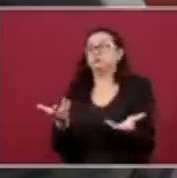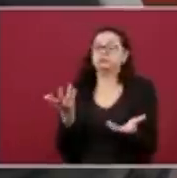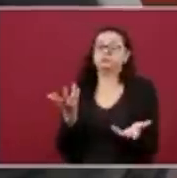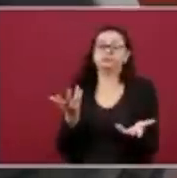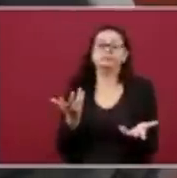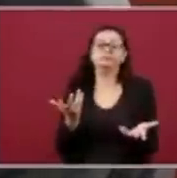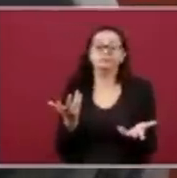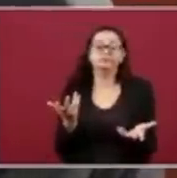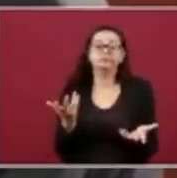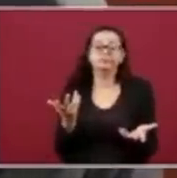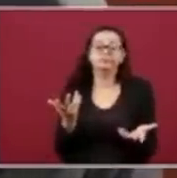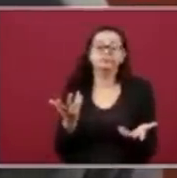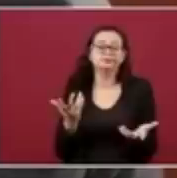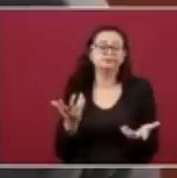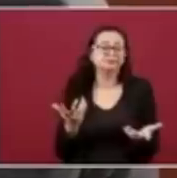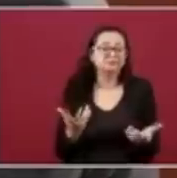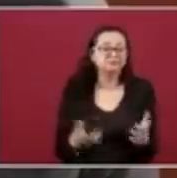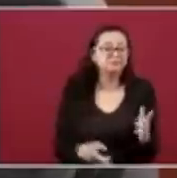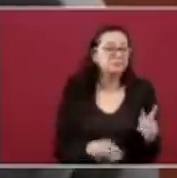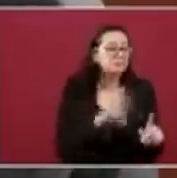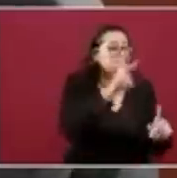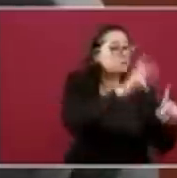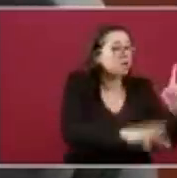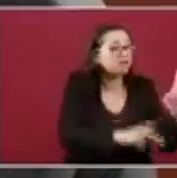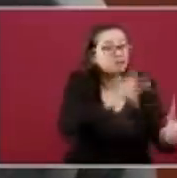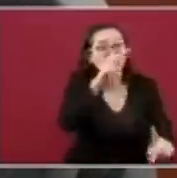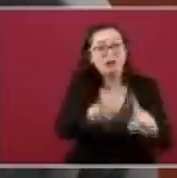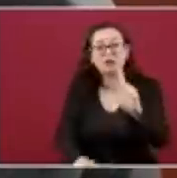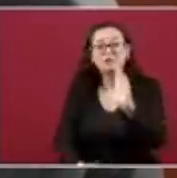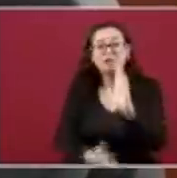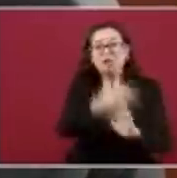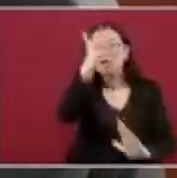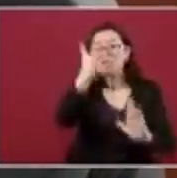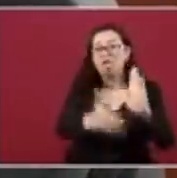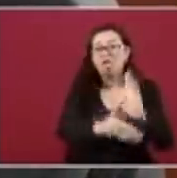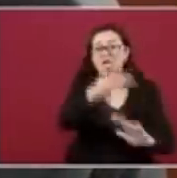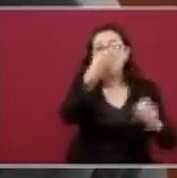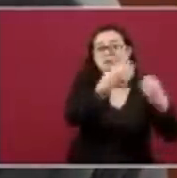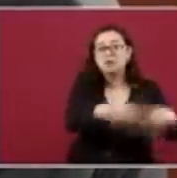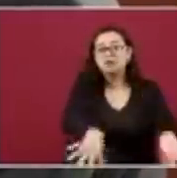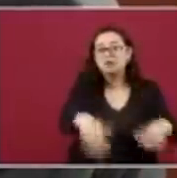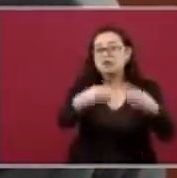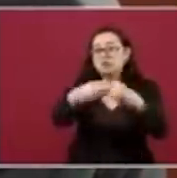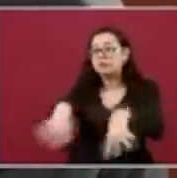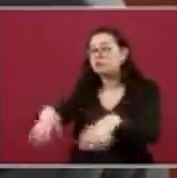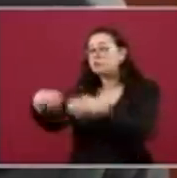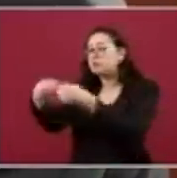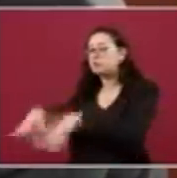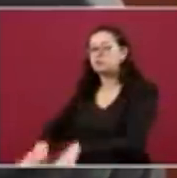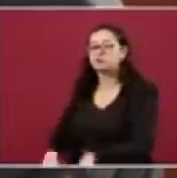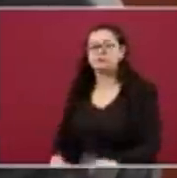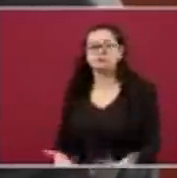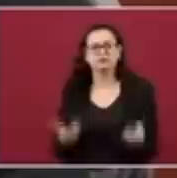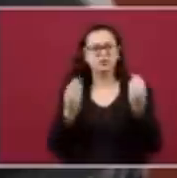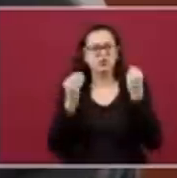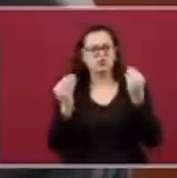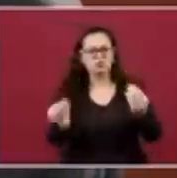mucho tiradero de obra. Se hacían muchas obras